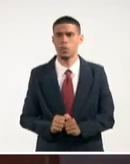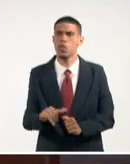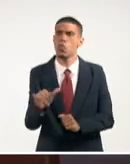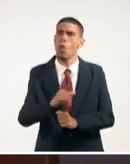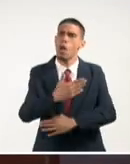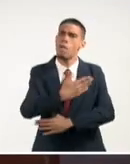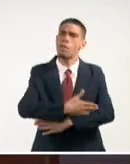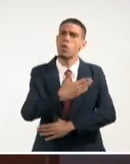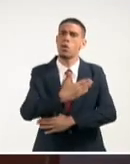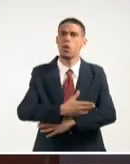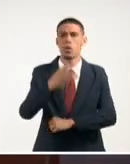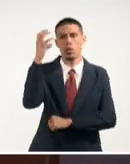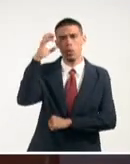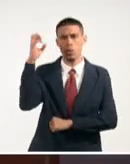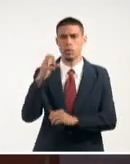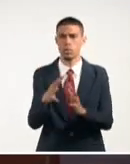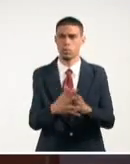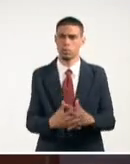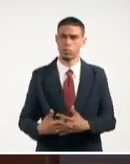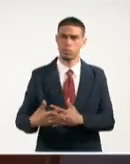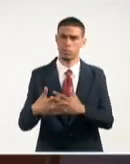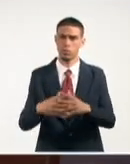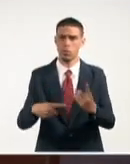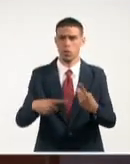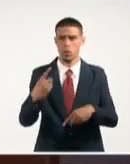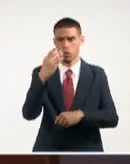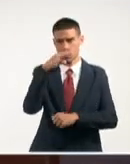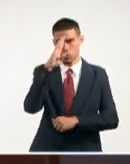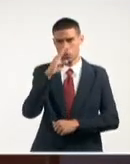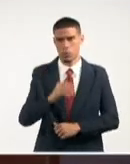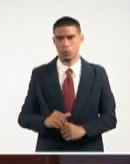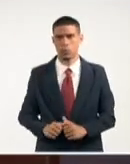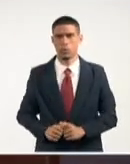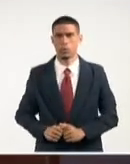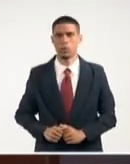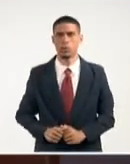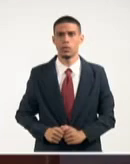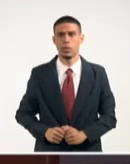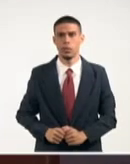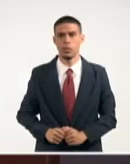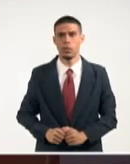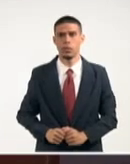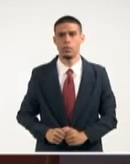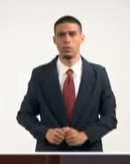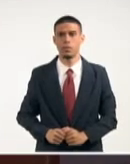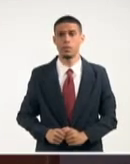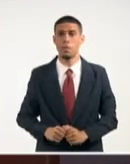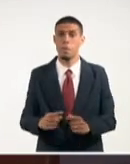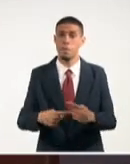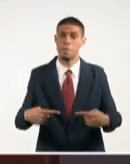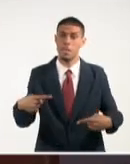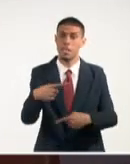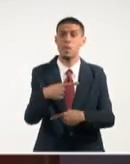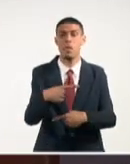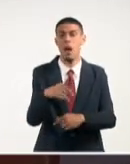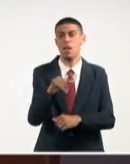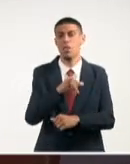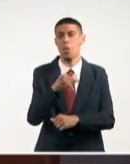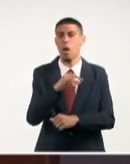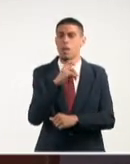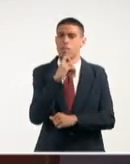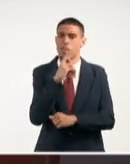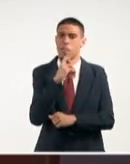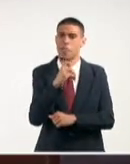del gobierno de los Estados Unidos es la principal causa de las dificultades de